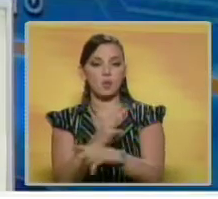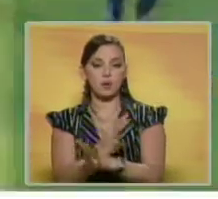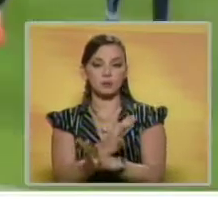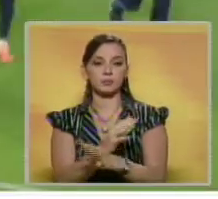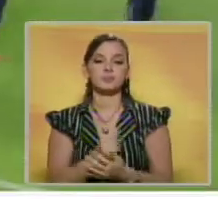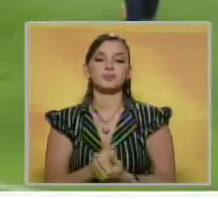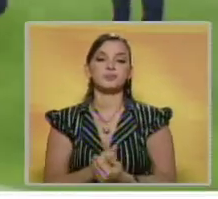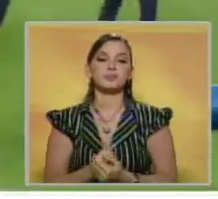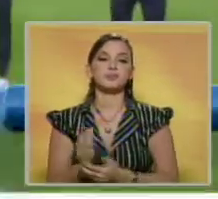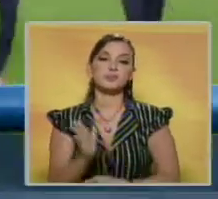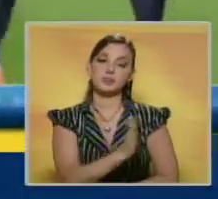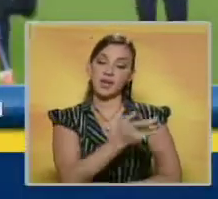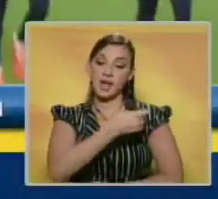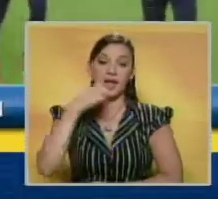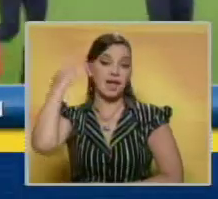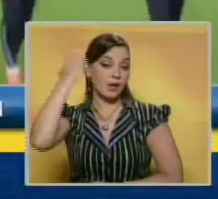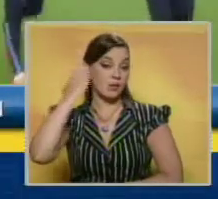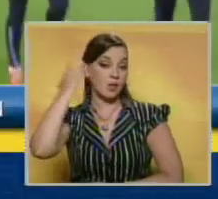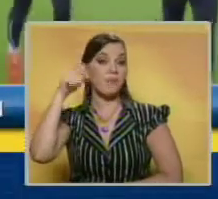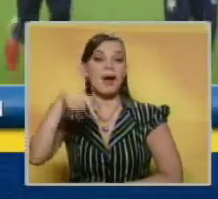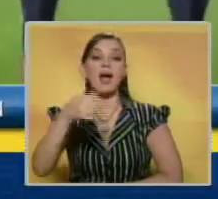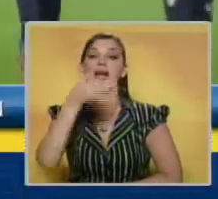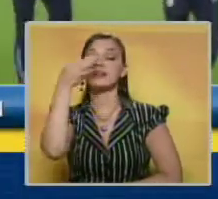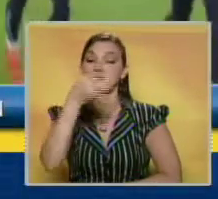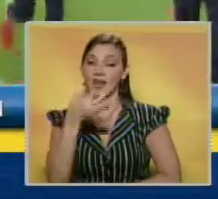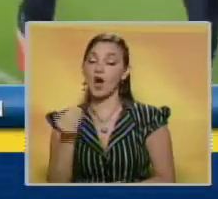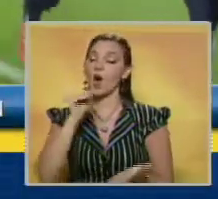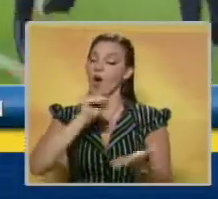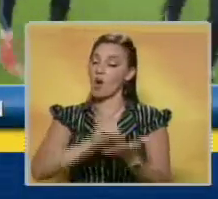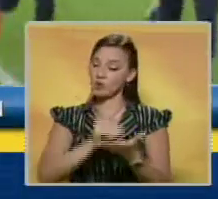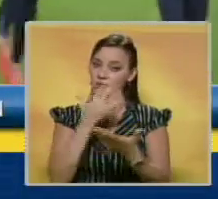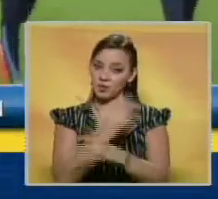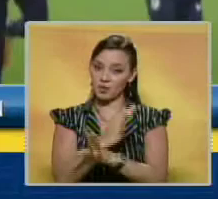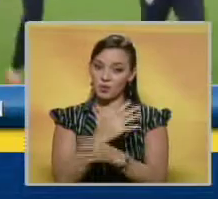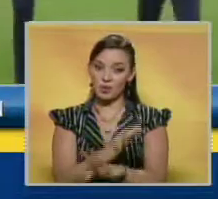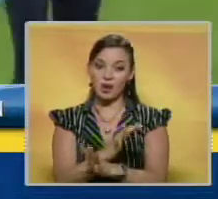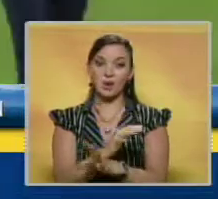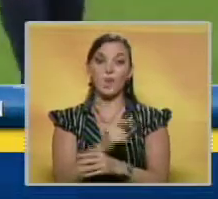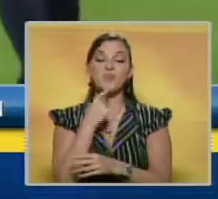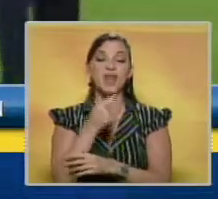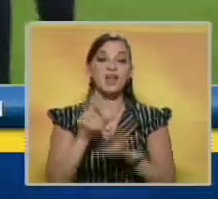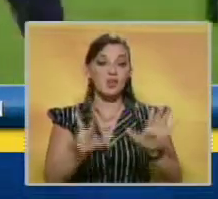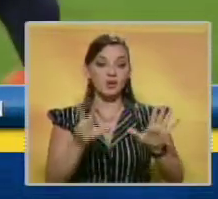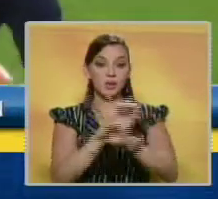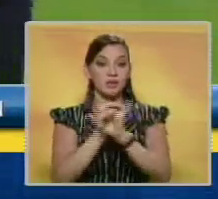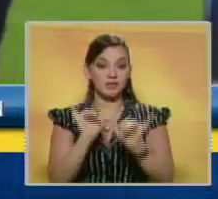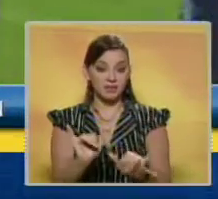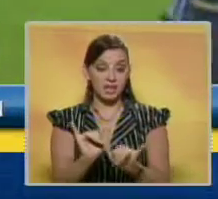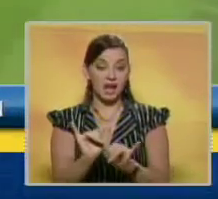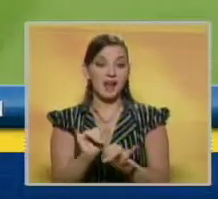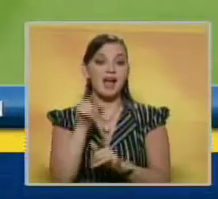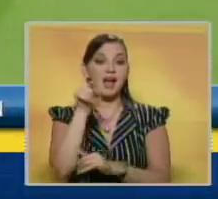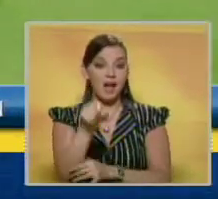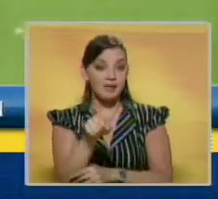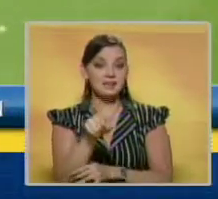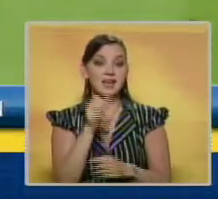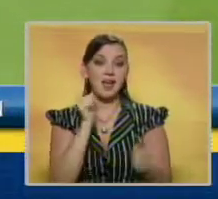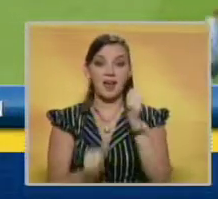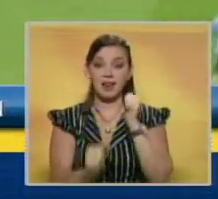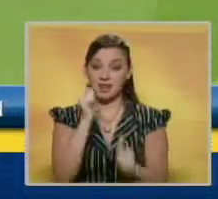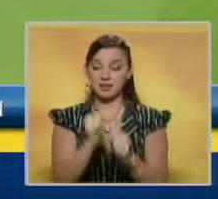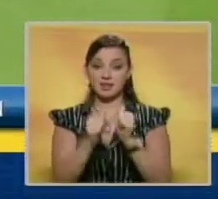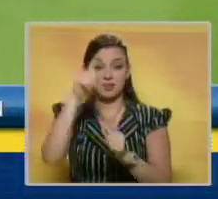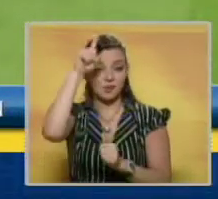Brasil. Pasando a Europa, esta tarde vuelve la acción de la Liga de Campeones con los partidos de vuelta de octavos de final. En el Vicente Calderón, el Atlético de